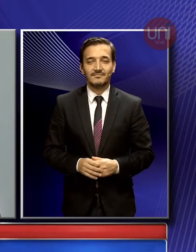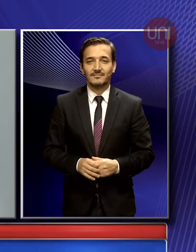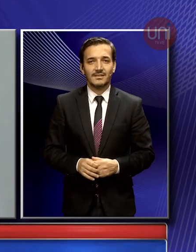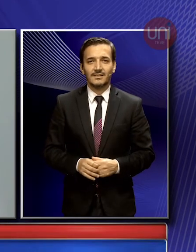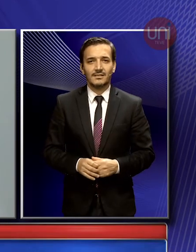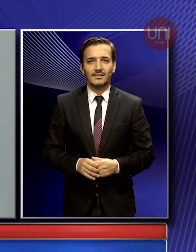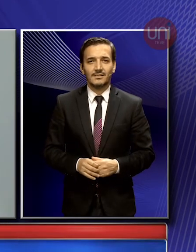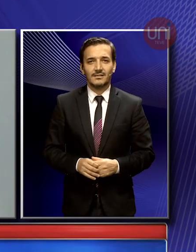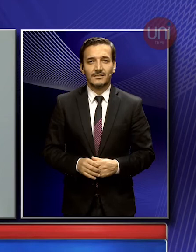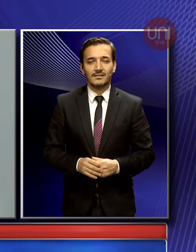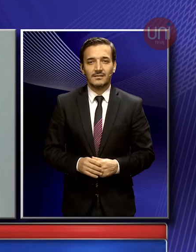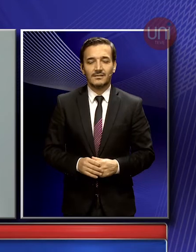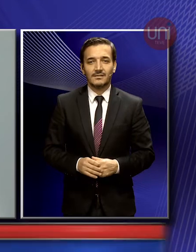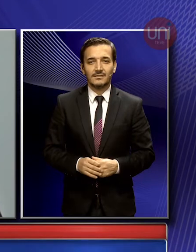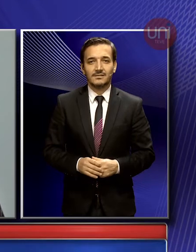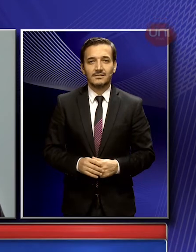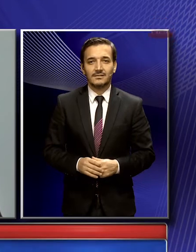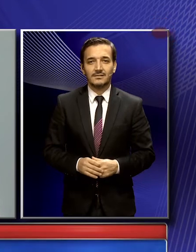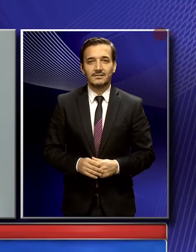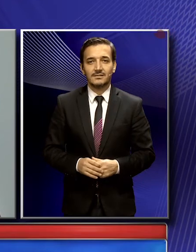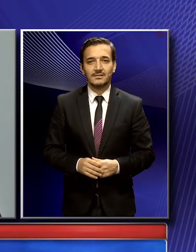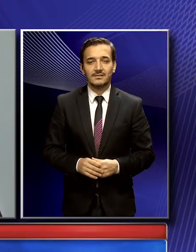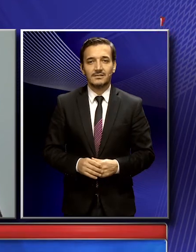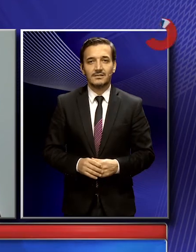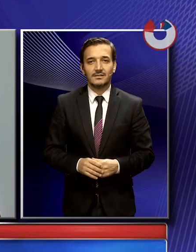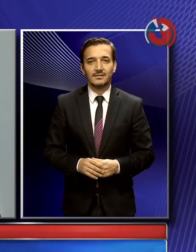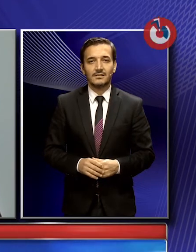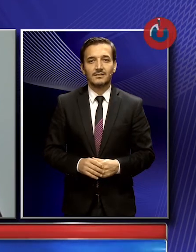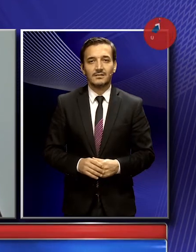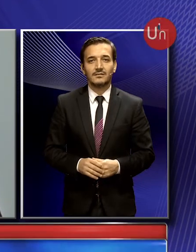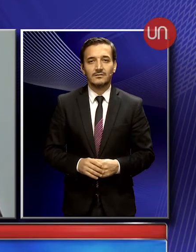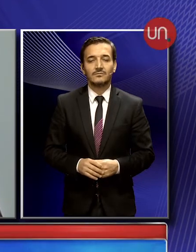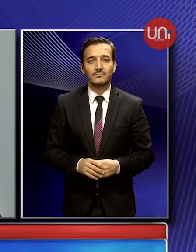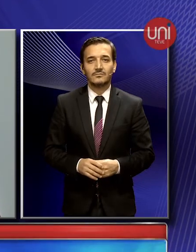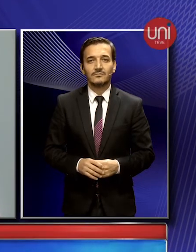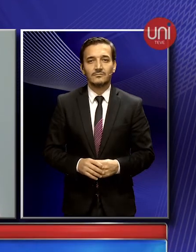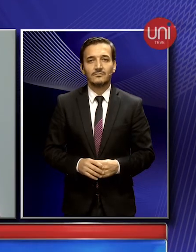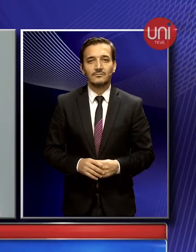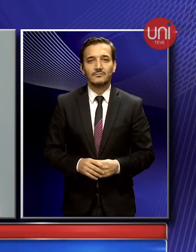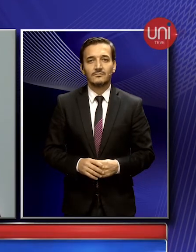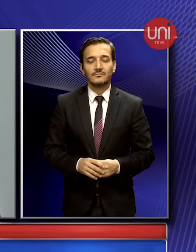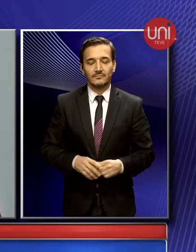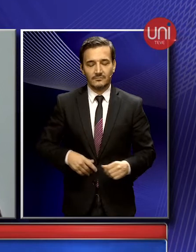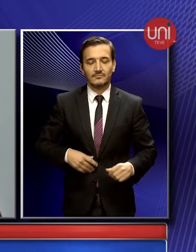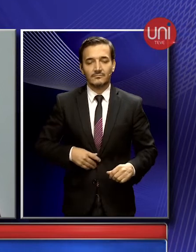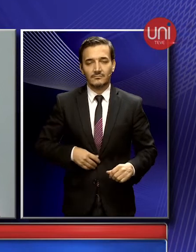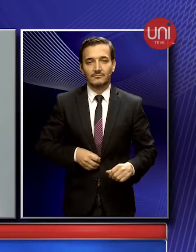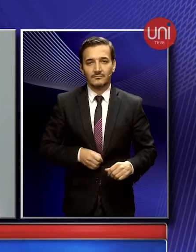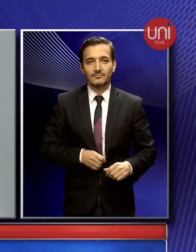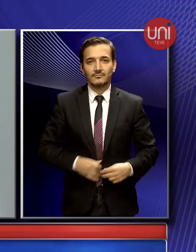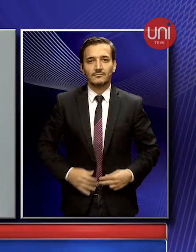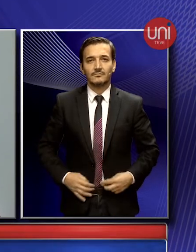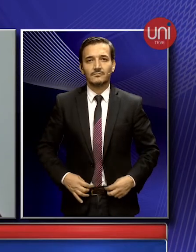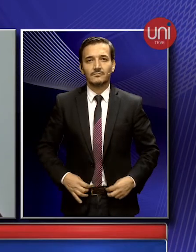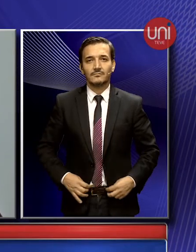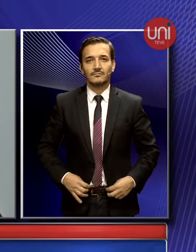otra. Pero bueno, como le decía a la gente con la que charlaba recién, mientras sirva esto y que la gente logre entender para